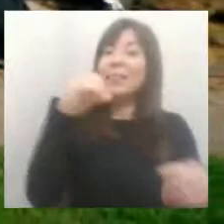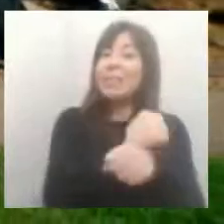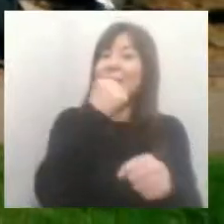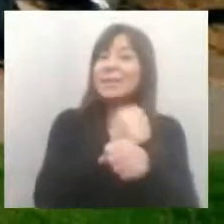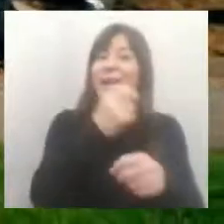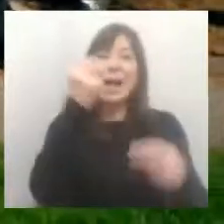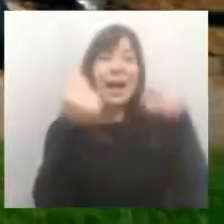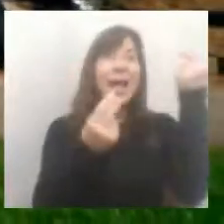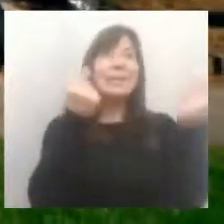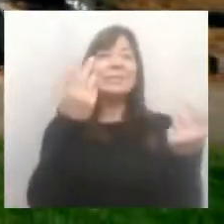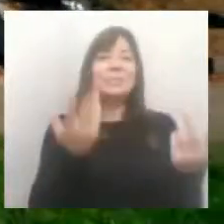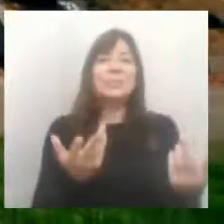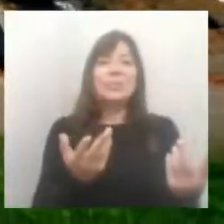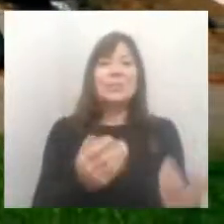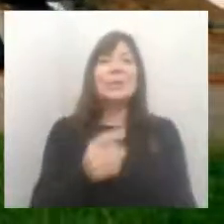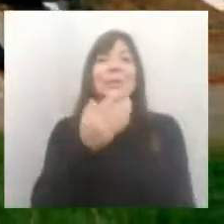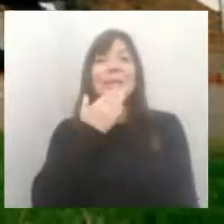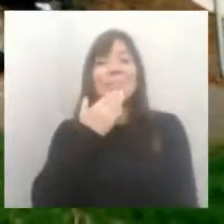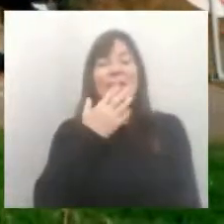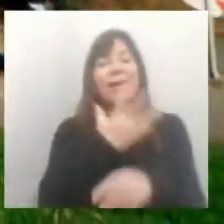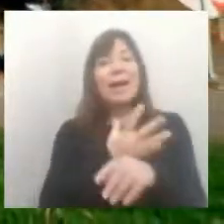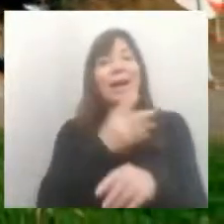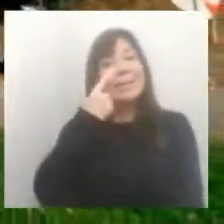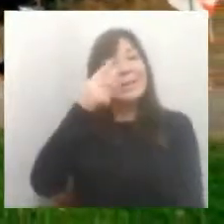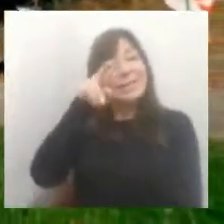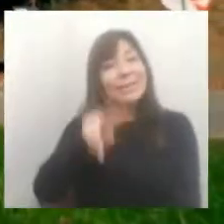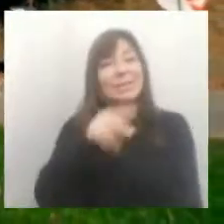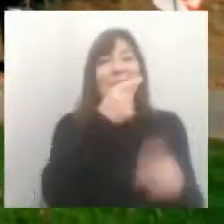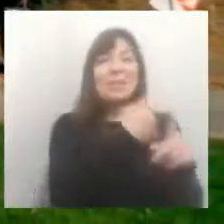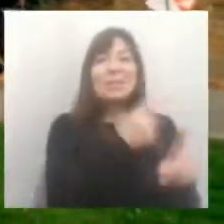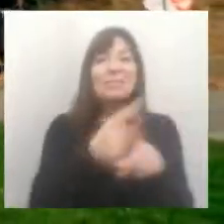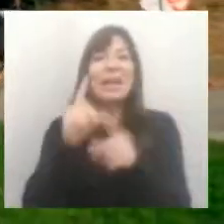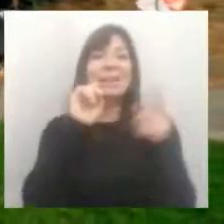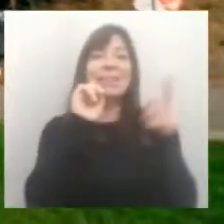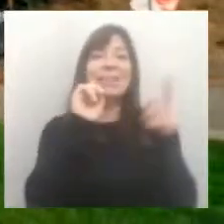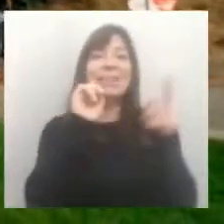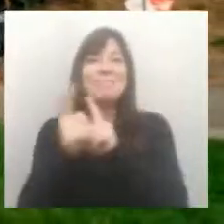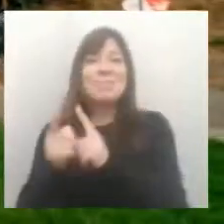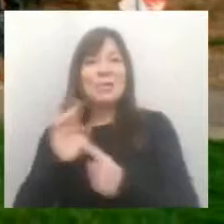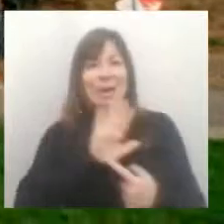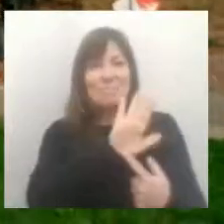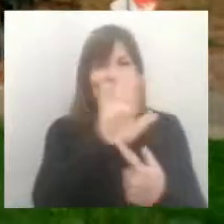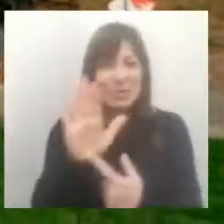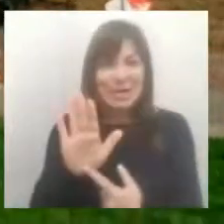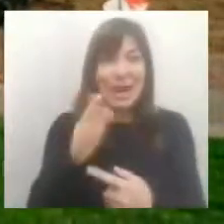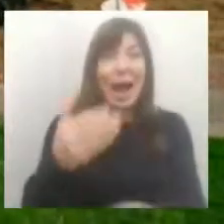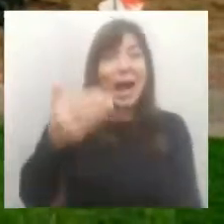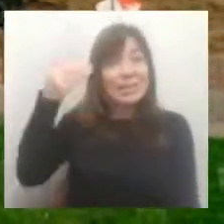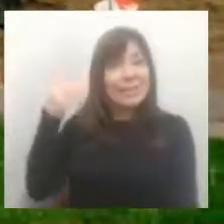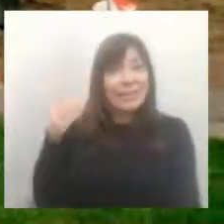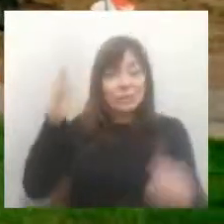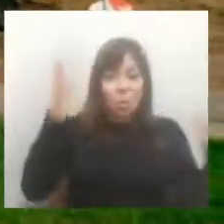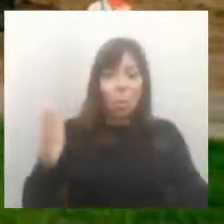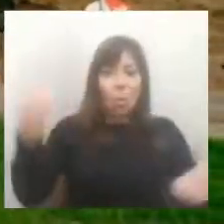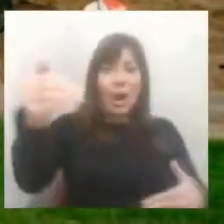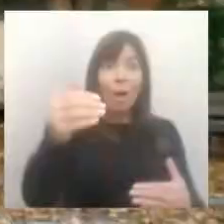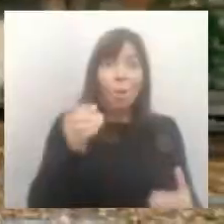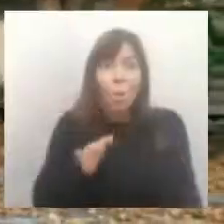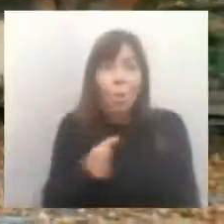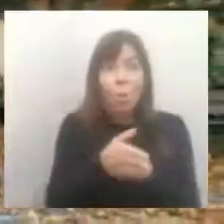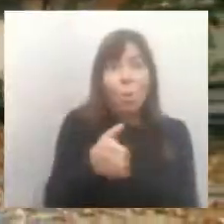también tenemos testigos de los distintos cambios en la forma de exponer. Donde antes hubo un acuario, hoy tenemos un edificio abocado al